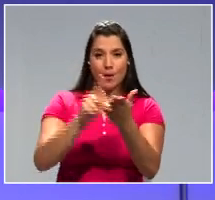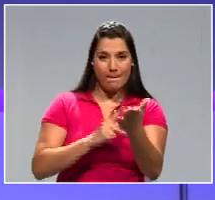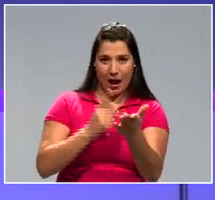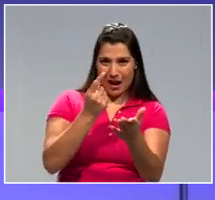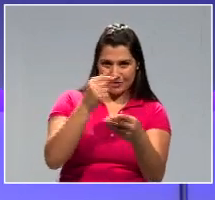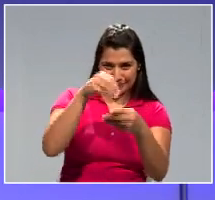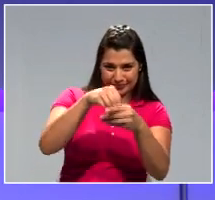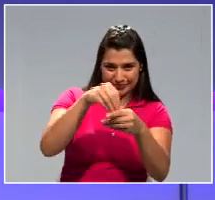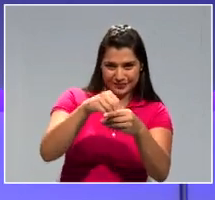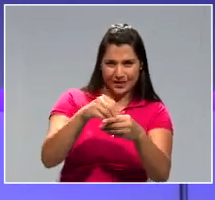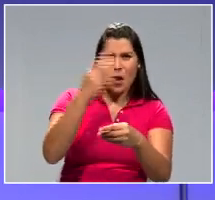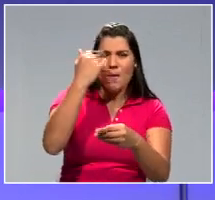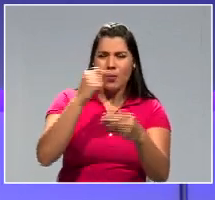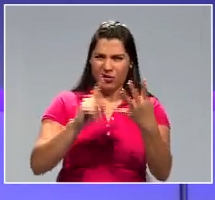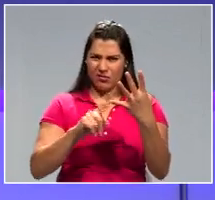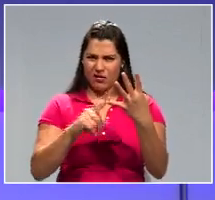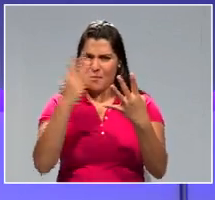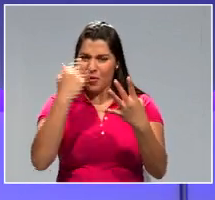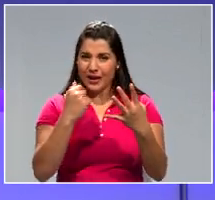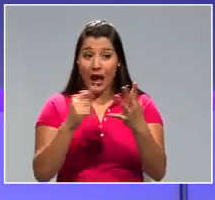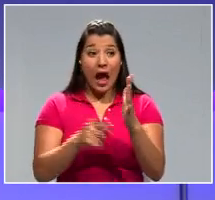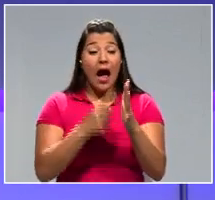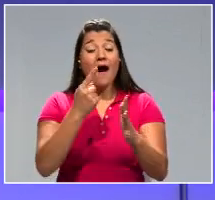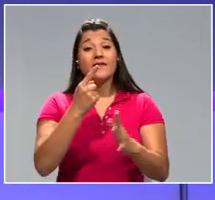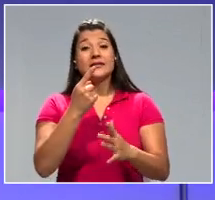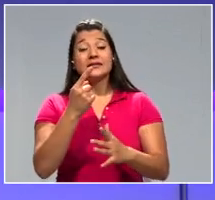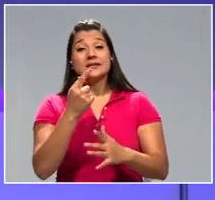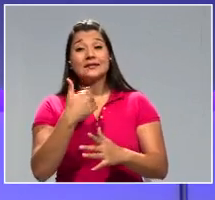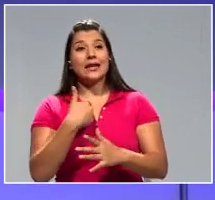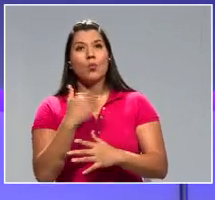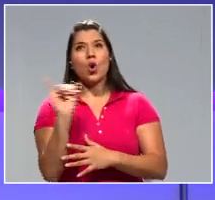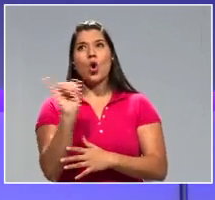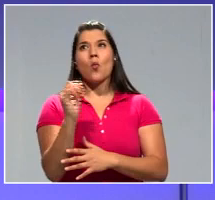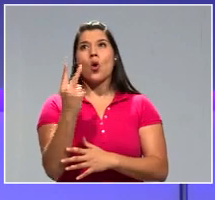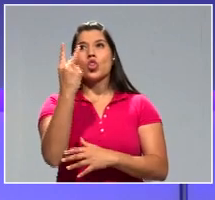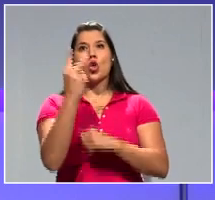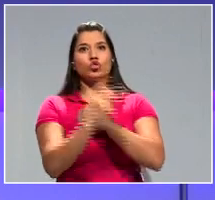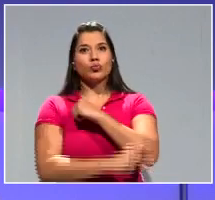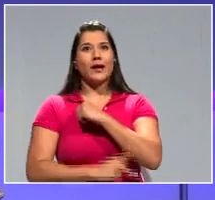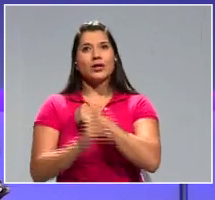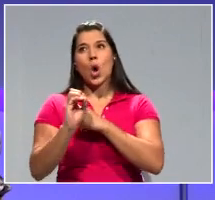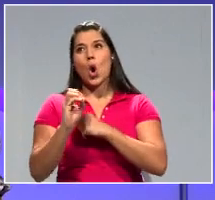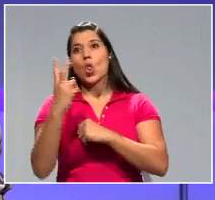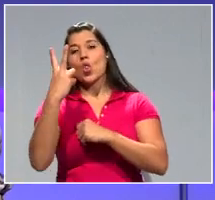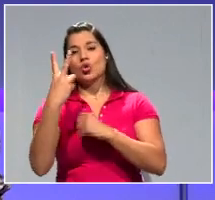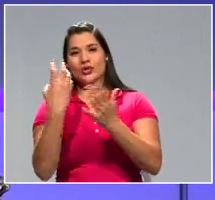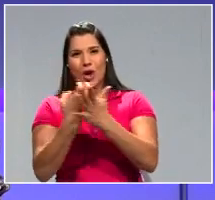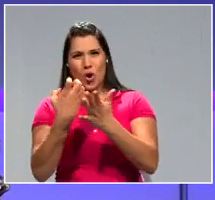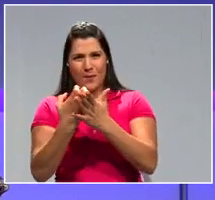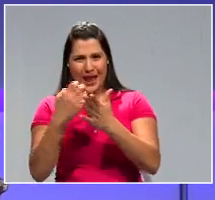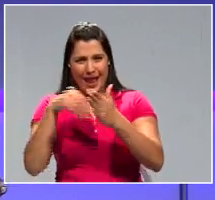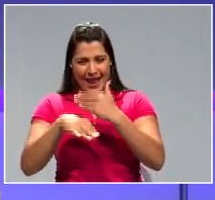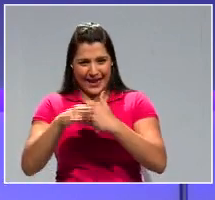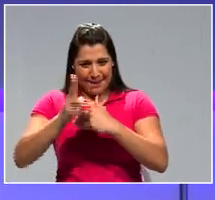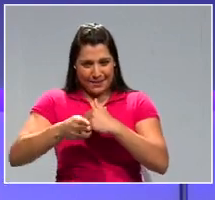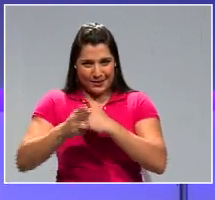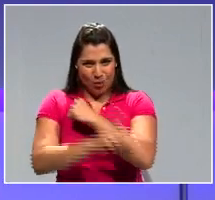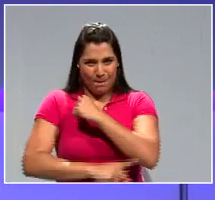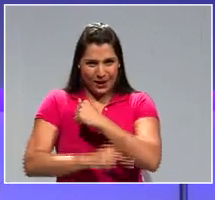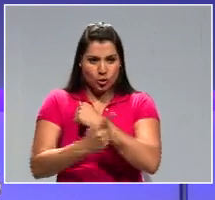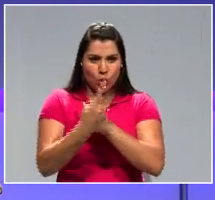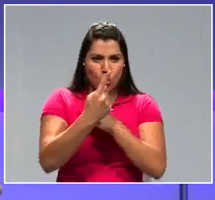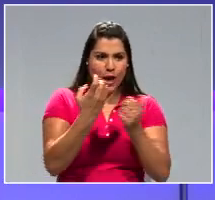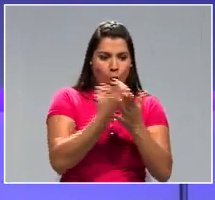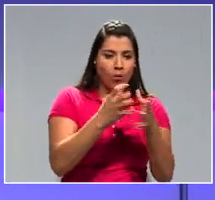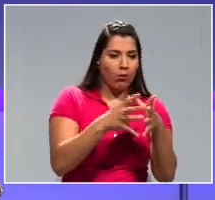grupos que decimos, tenemos como 2 países o 2 economías, ¿verdad? Una que crece y que le va muy bien,